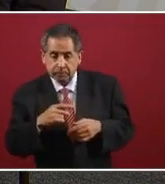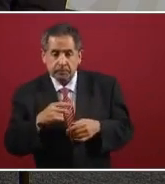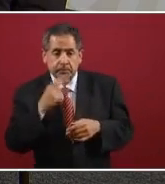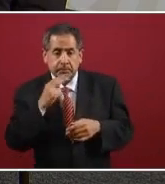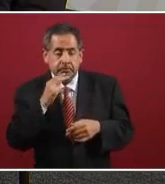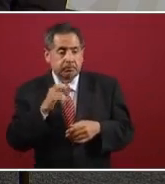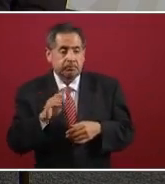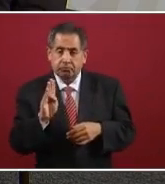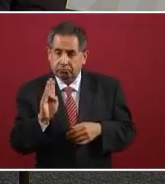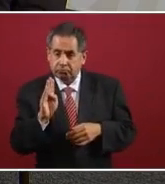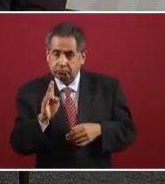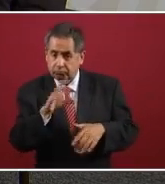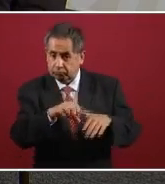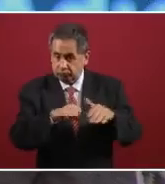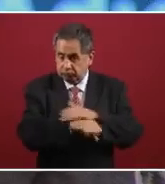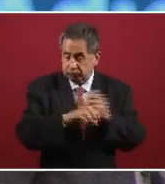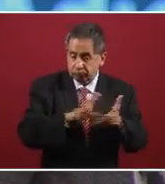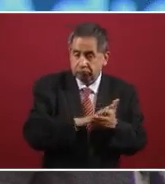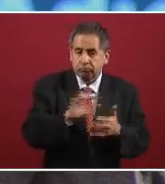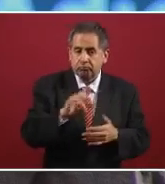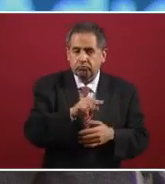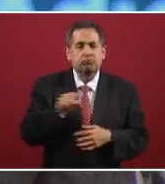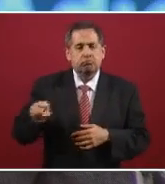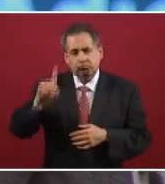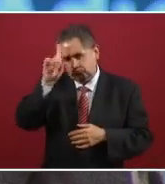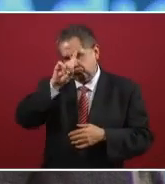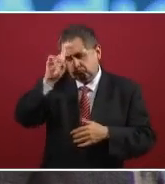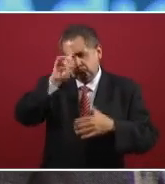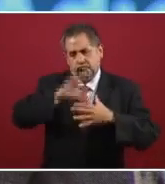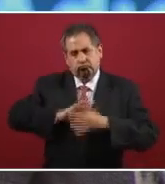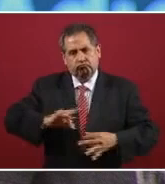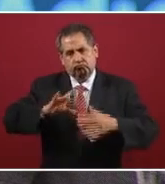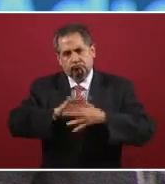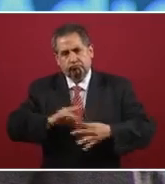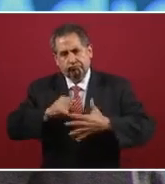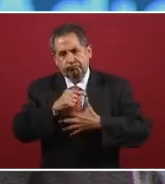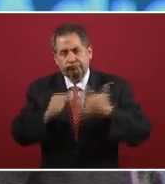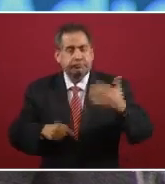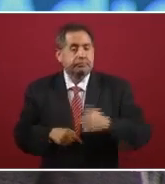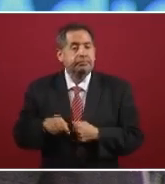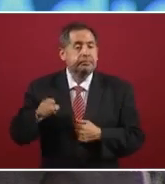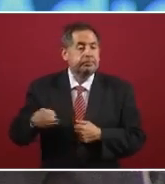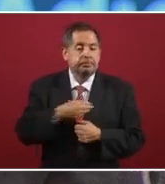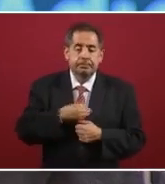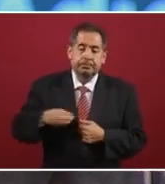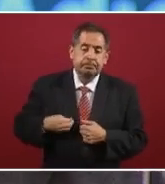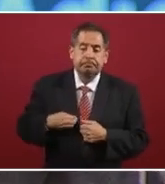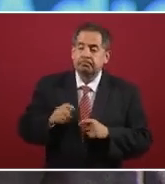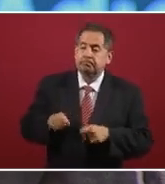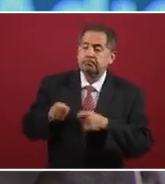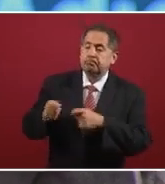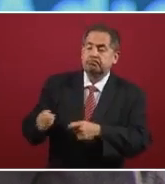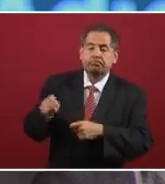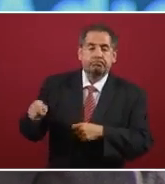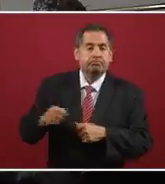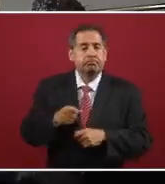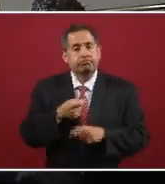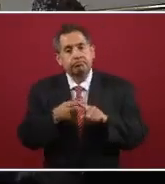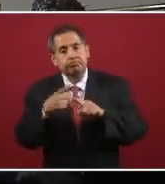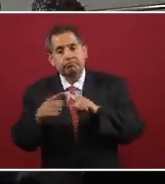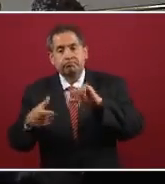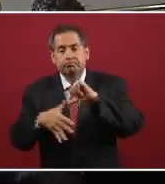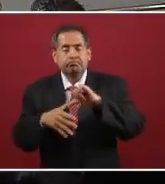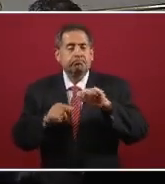de cannabis. Ha sido también el miembro latinoamericano representativo en distintos foros organizados por